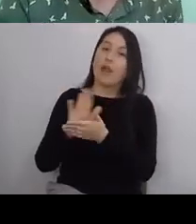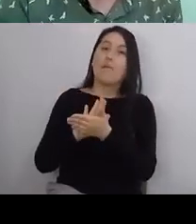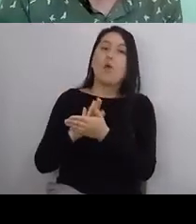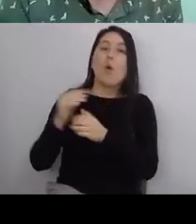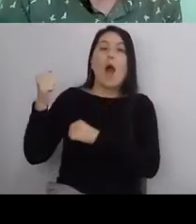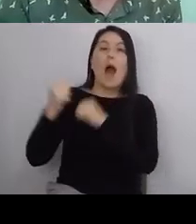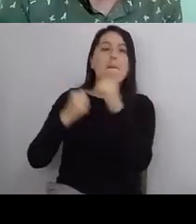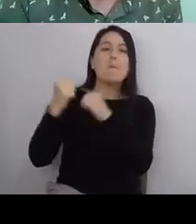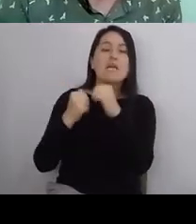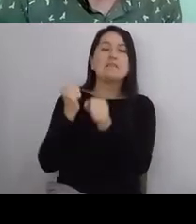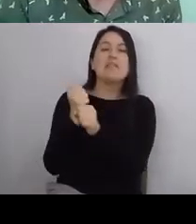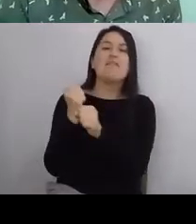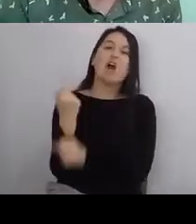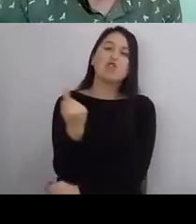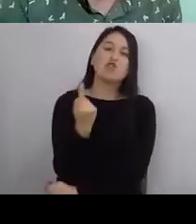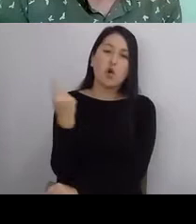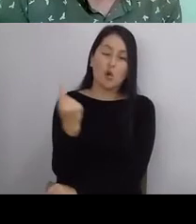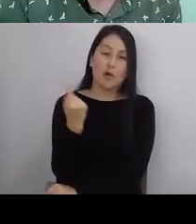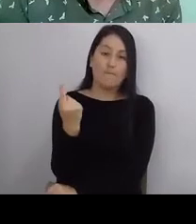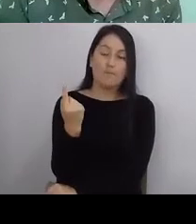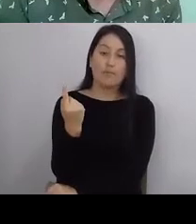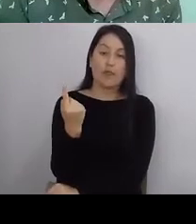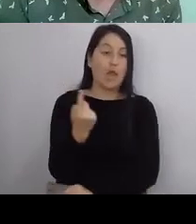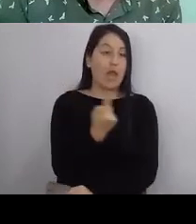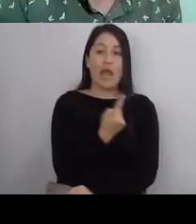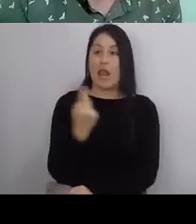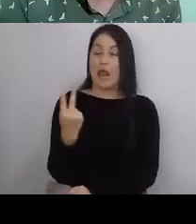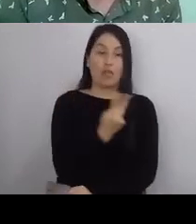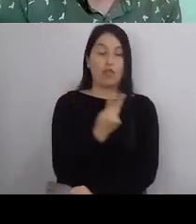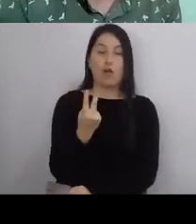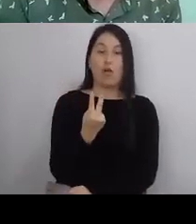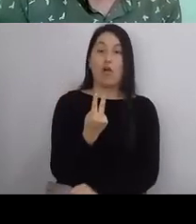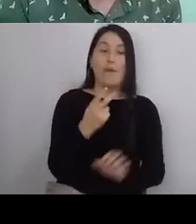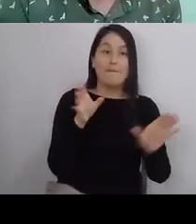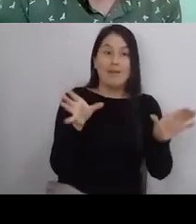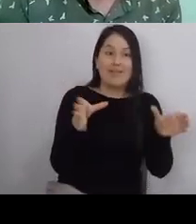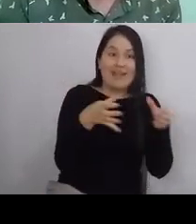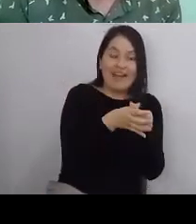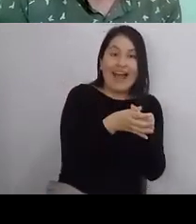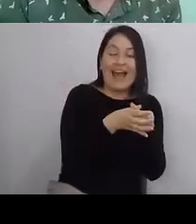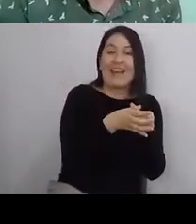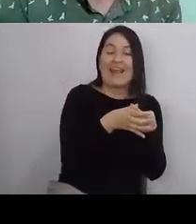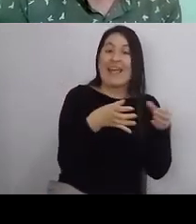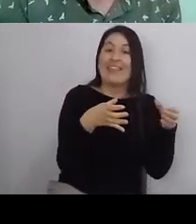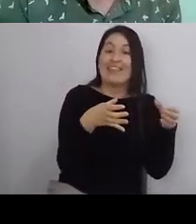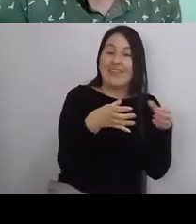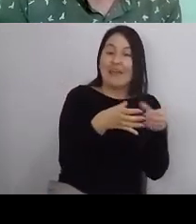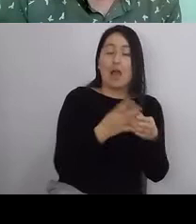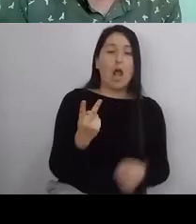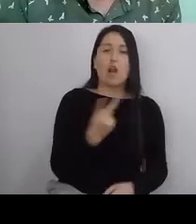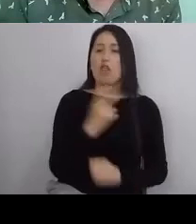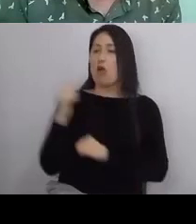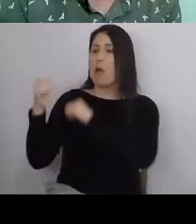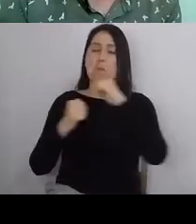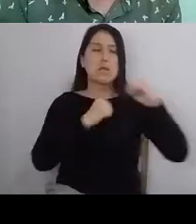ejemplo, ¿ya? Que quizás en ambos lugares se espera que trabajemos en equipo, pero trabajar en equipo en Avanza Inclusión es distinto a trabajar en equipo